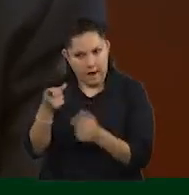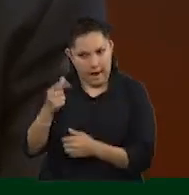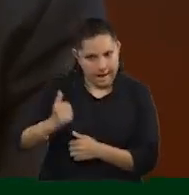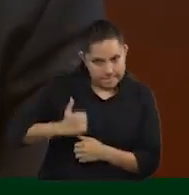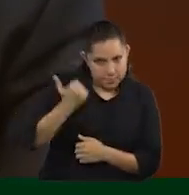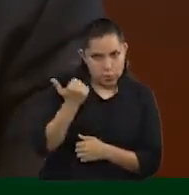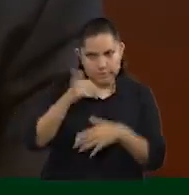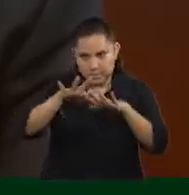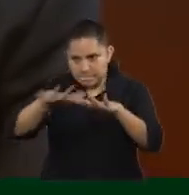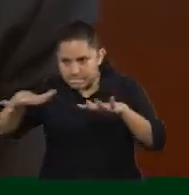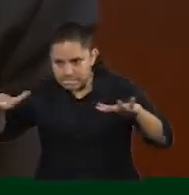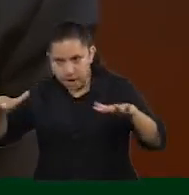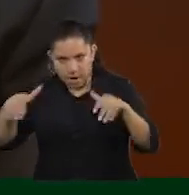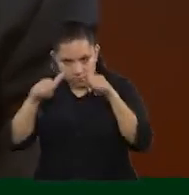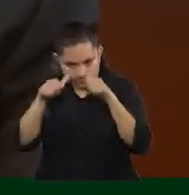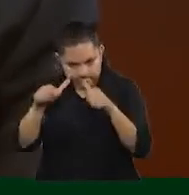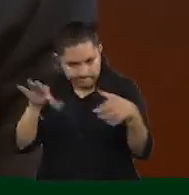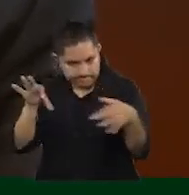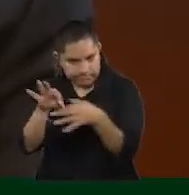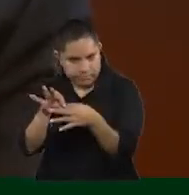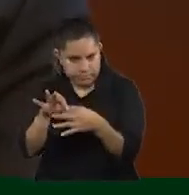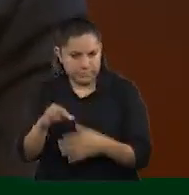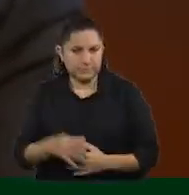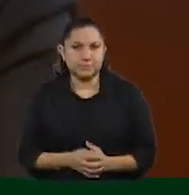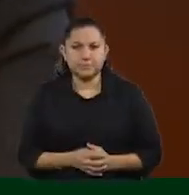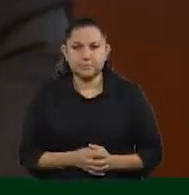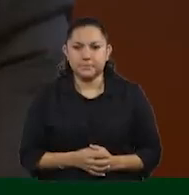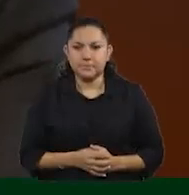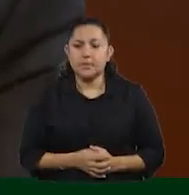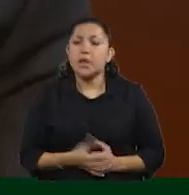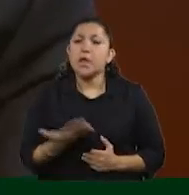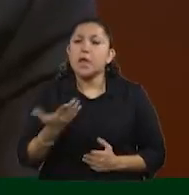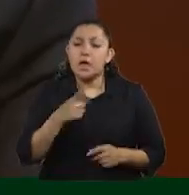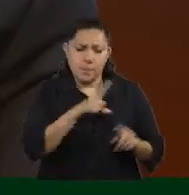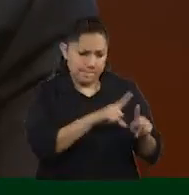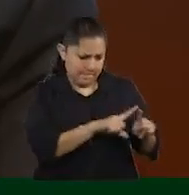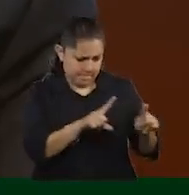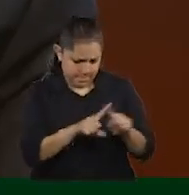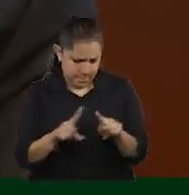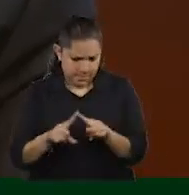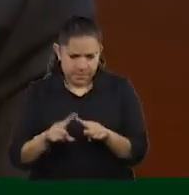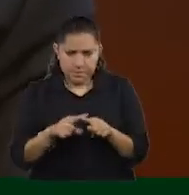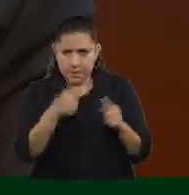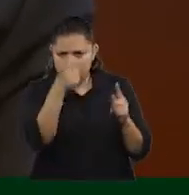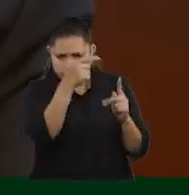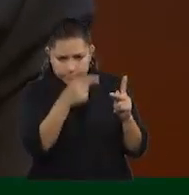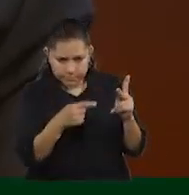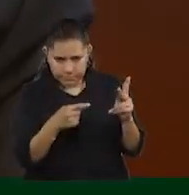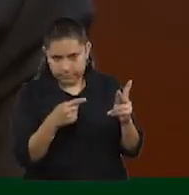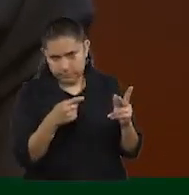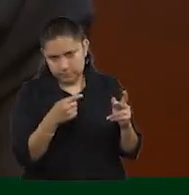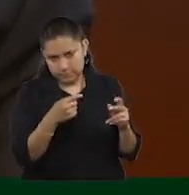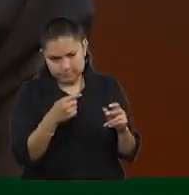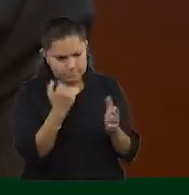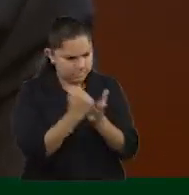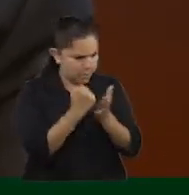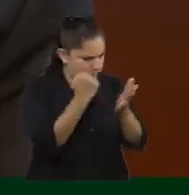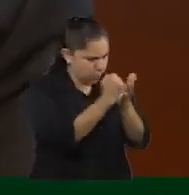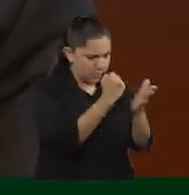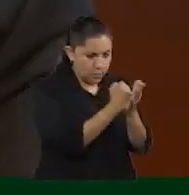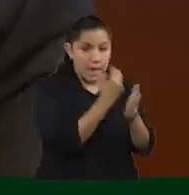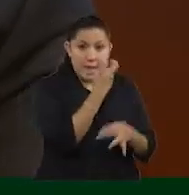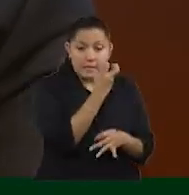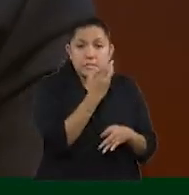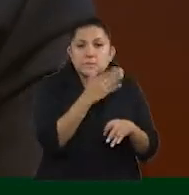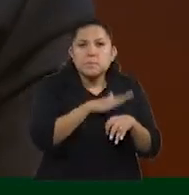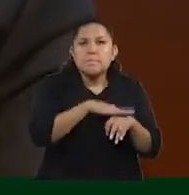¿Verdad? Se aprobaron leyes las cuales le dan mayor certeza jurídica, sobre todo al